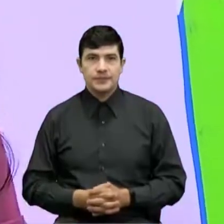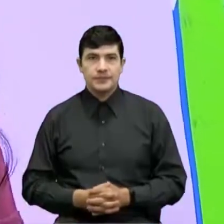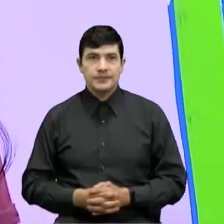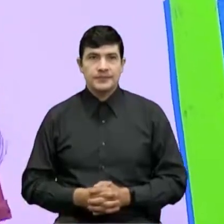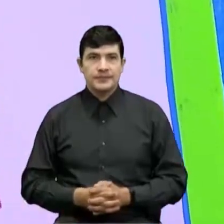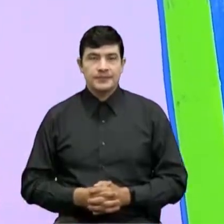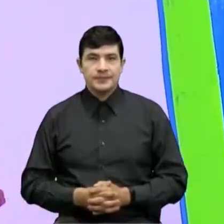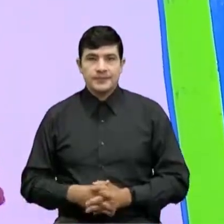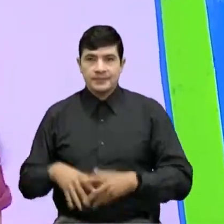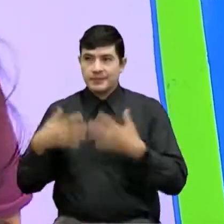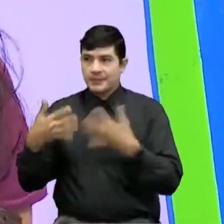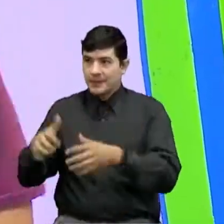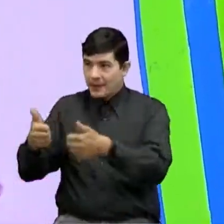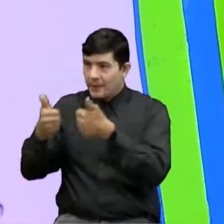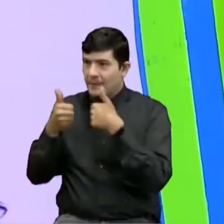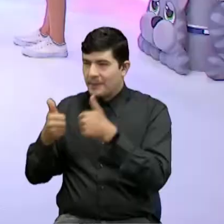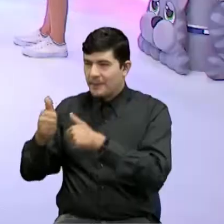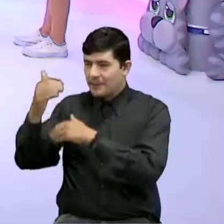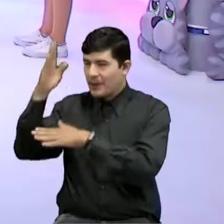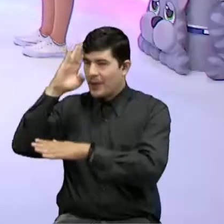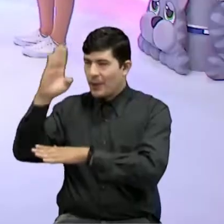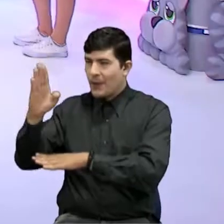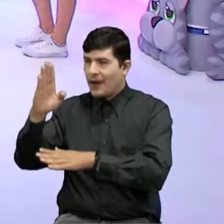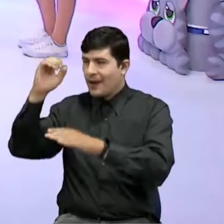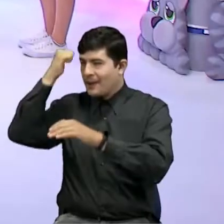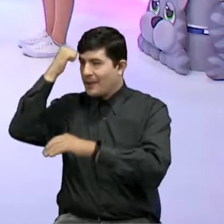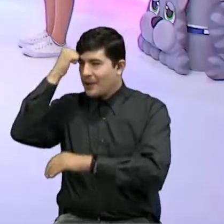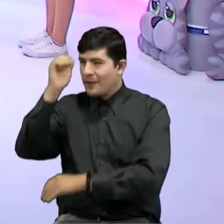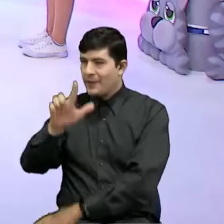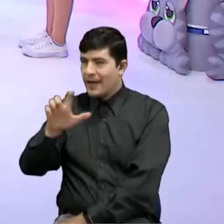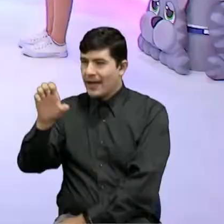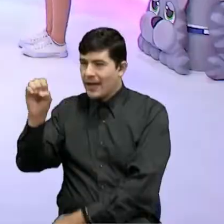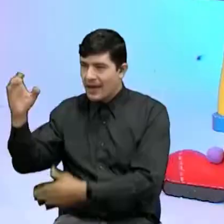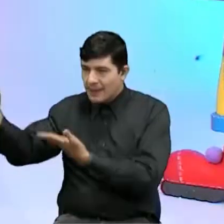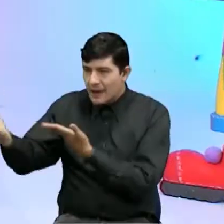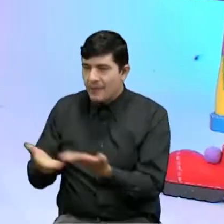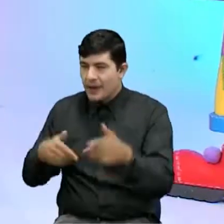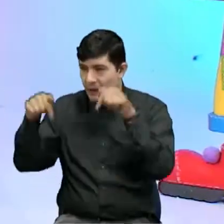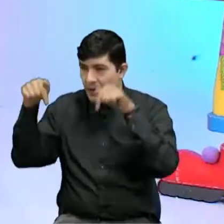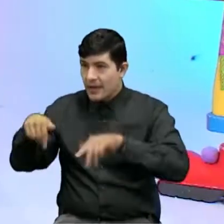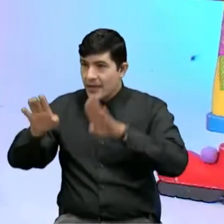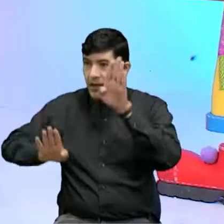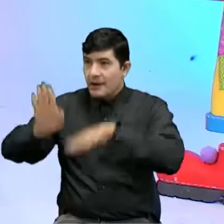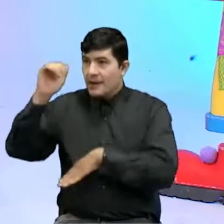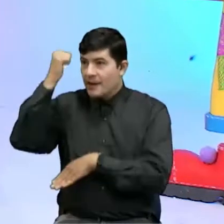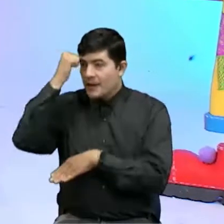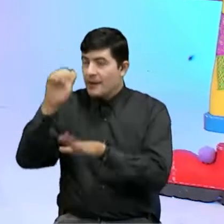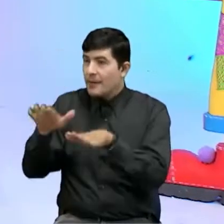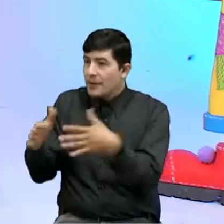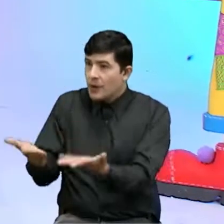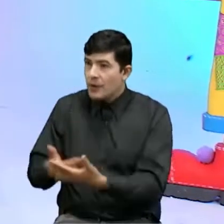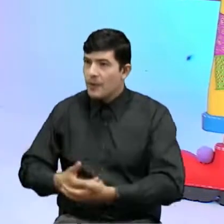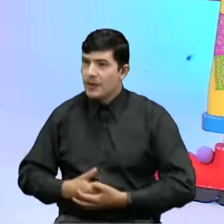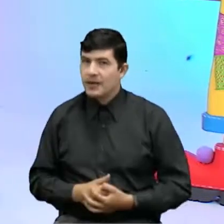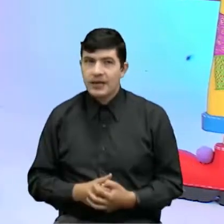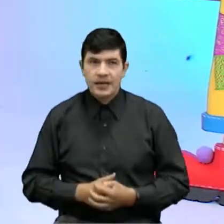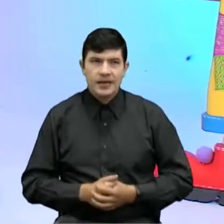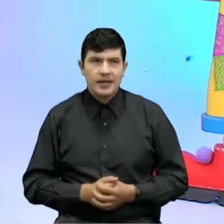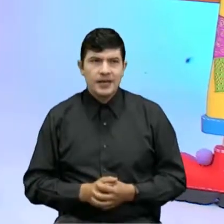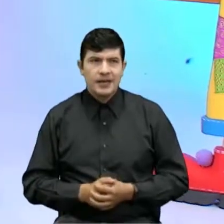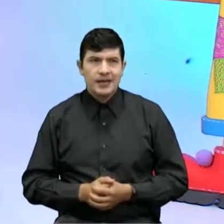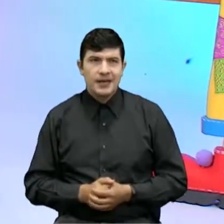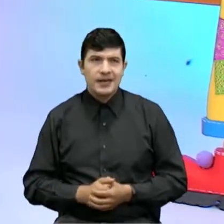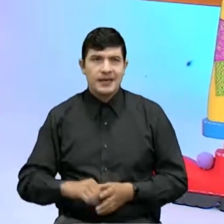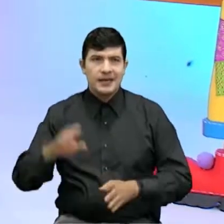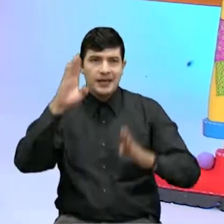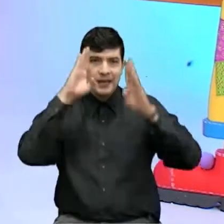Mi querido profe Leo, bienvenido nuevamente a Presente. Profe, ¿cómo está? Hola, hola,